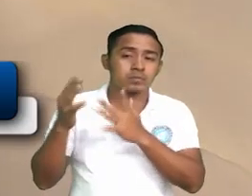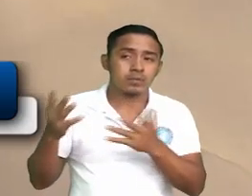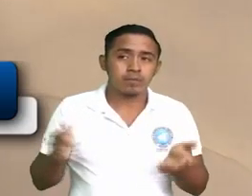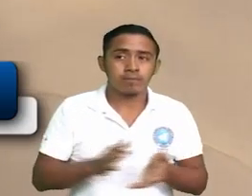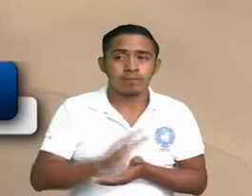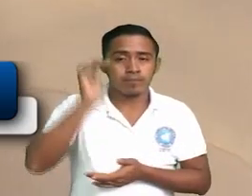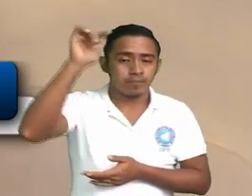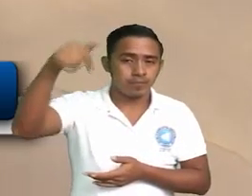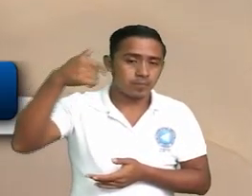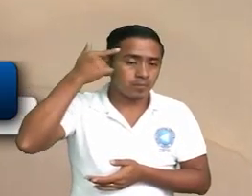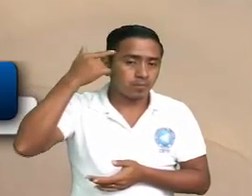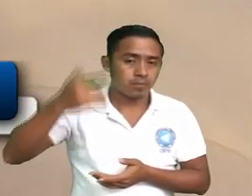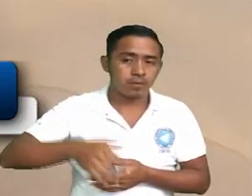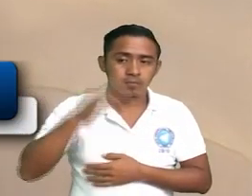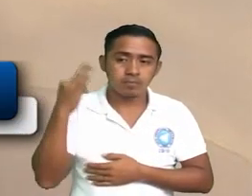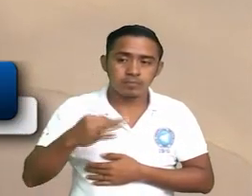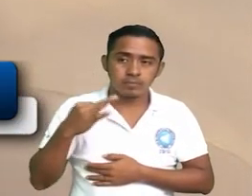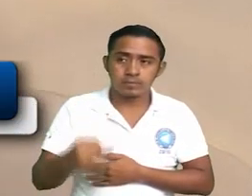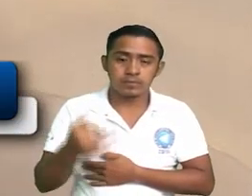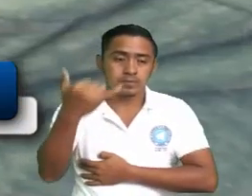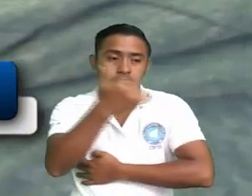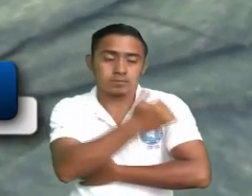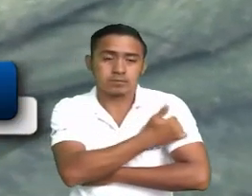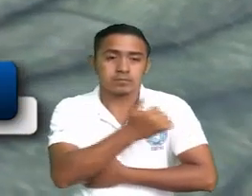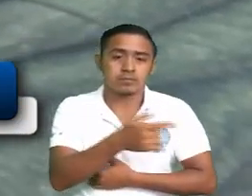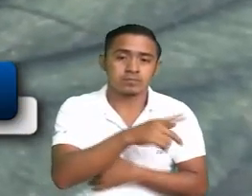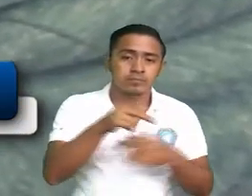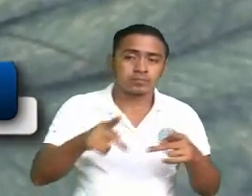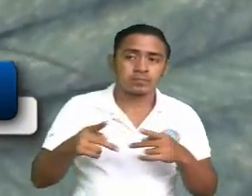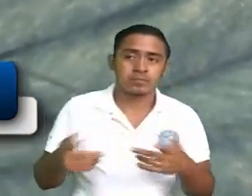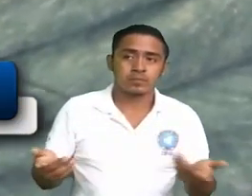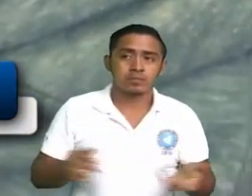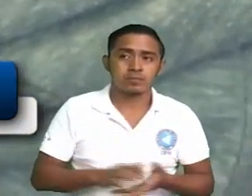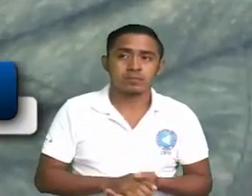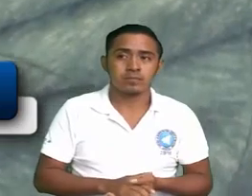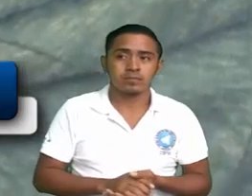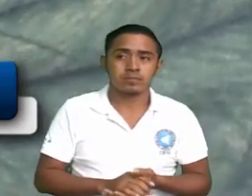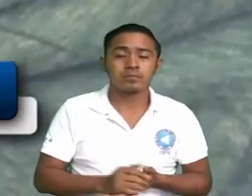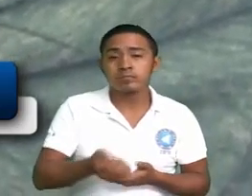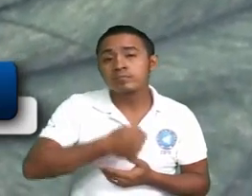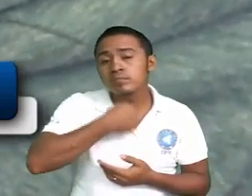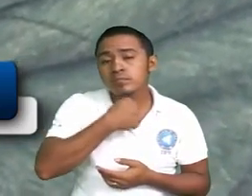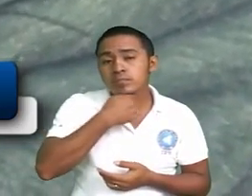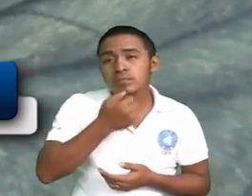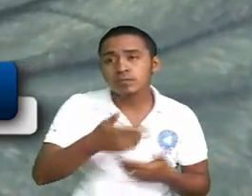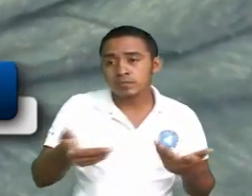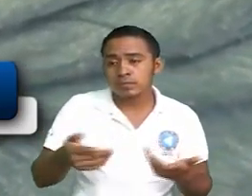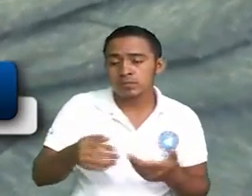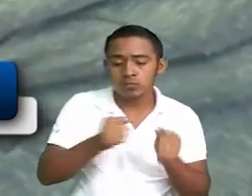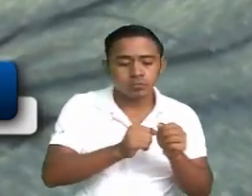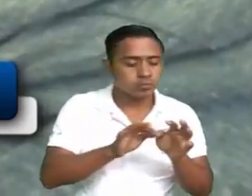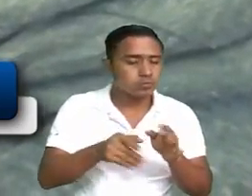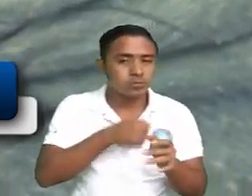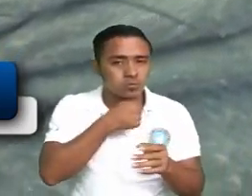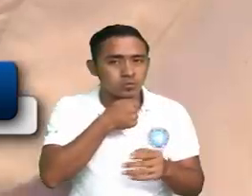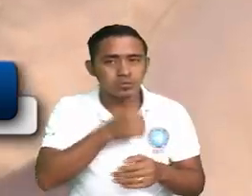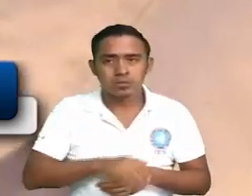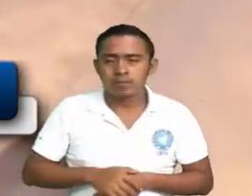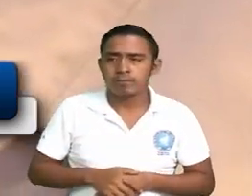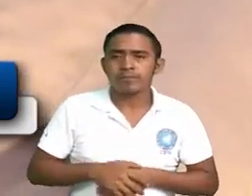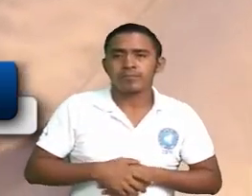¿verdad?, llega y garantiza esa vacuna hacia nuestros abuelitos, hacia nuestras abuelitas.